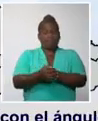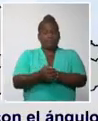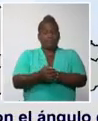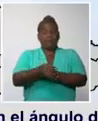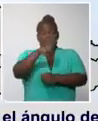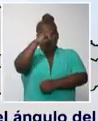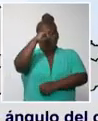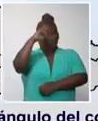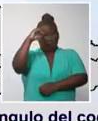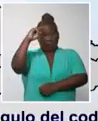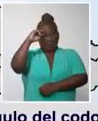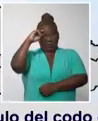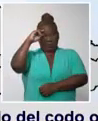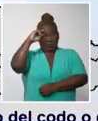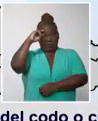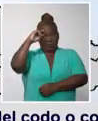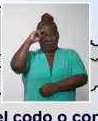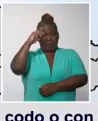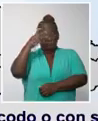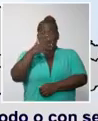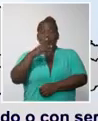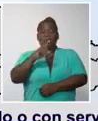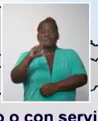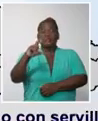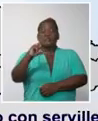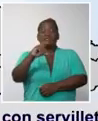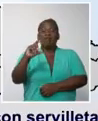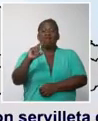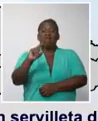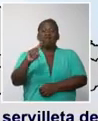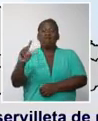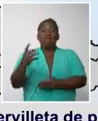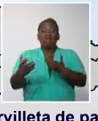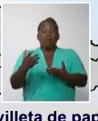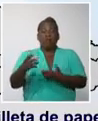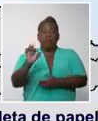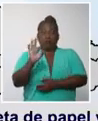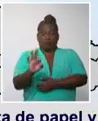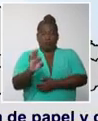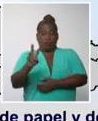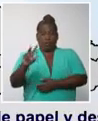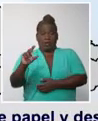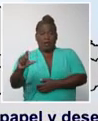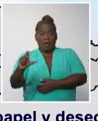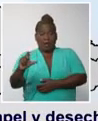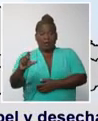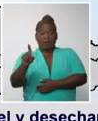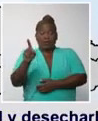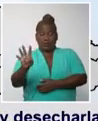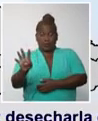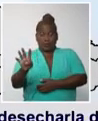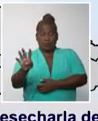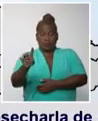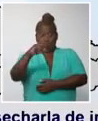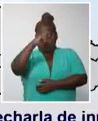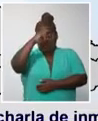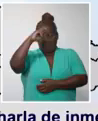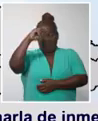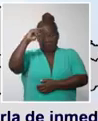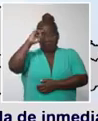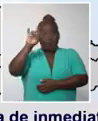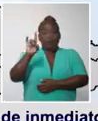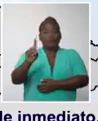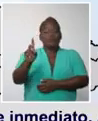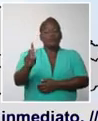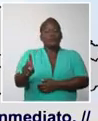Espíritu, Cienfuegos, con 8, Villa Clara 14, Santi Espíritu es una cifra elevada hoy, 91,